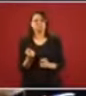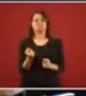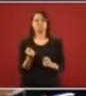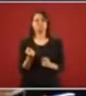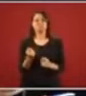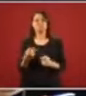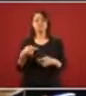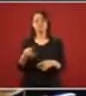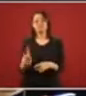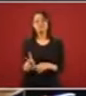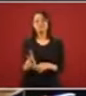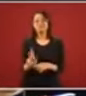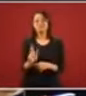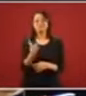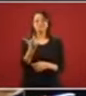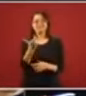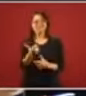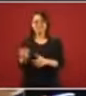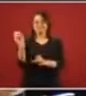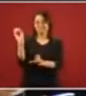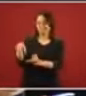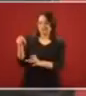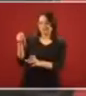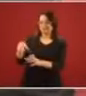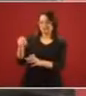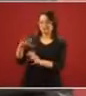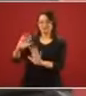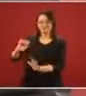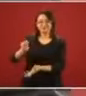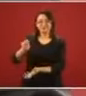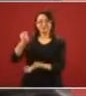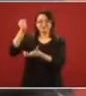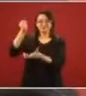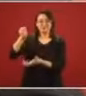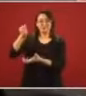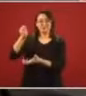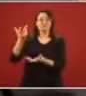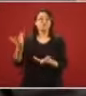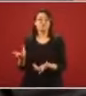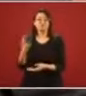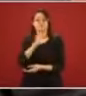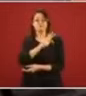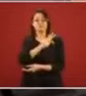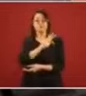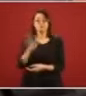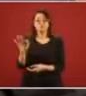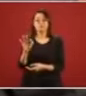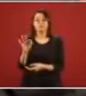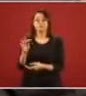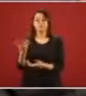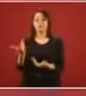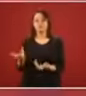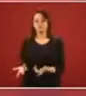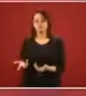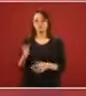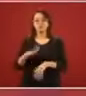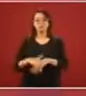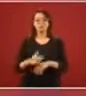Pero con ese ingreso, pues es que se puede garantizar